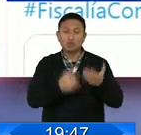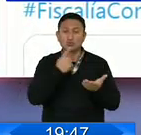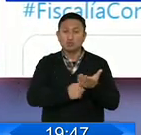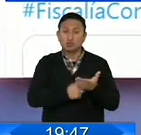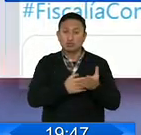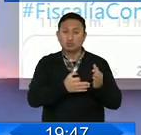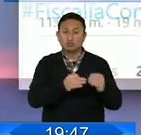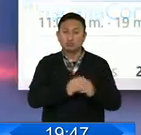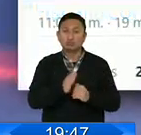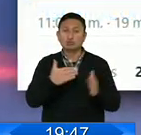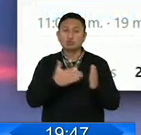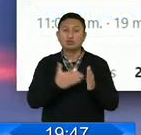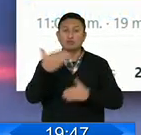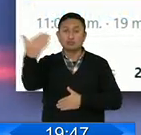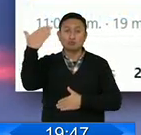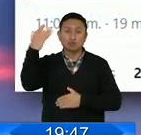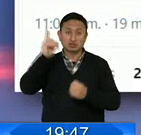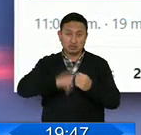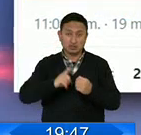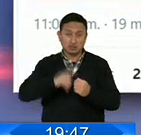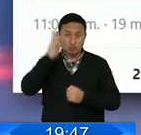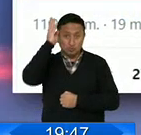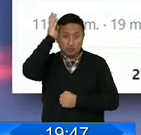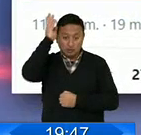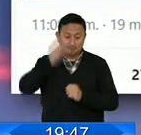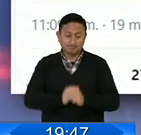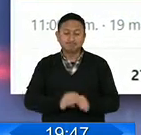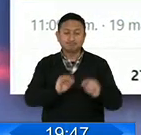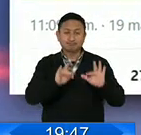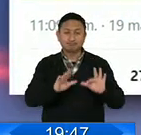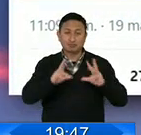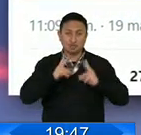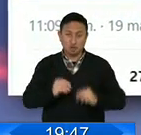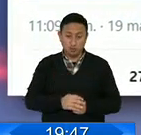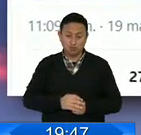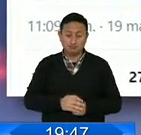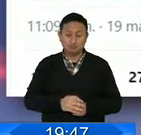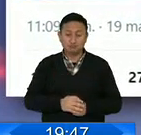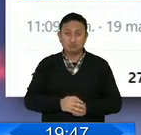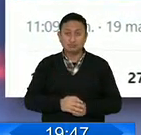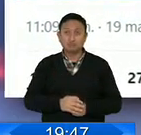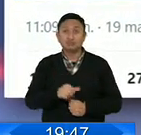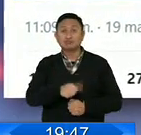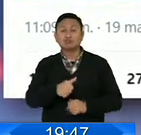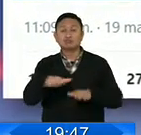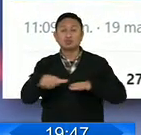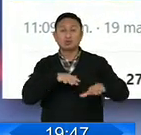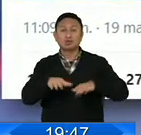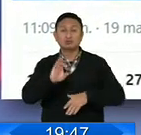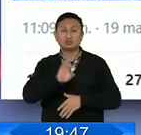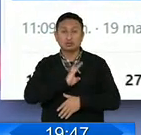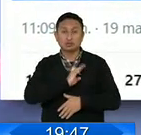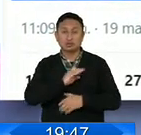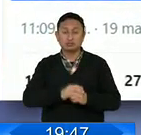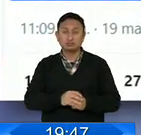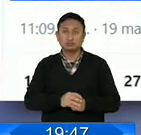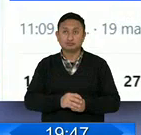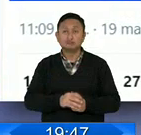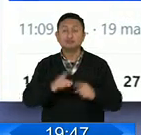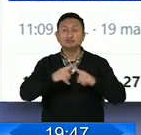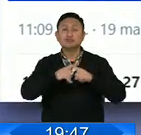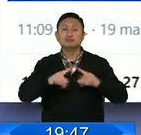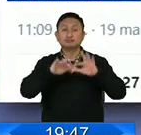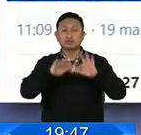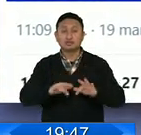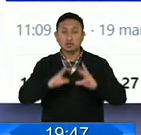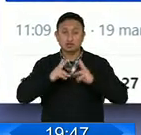del alcalde de Quito, Jorge Yunda, a la Secretaria de Salud, Jimena A., la Coordinadora Técnica de la Secretaría de Salud, Lina G., y el exsecretario de